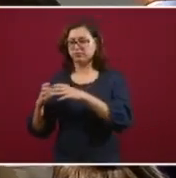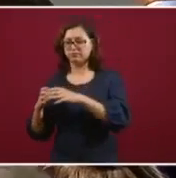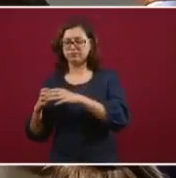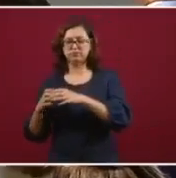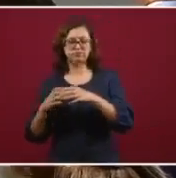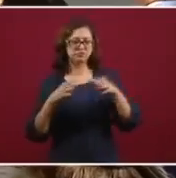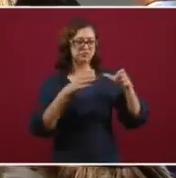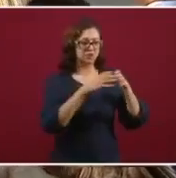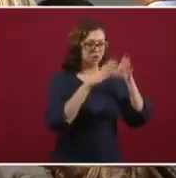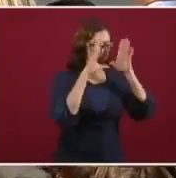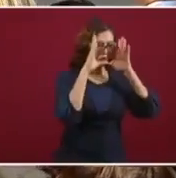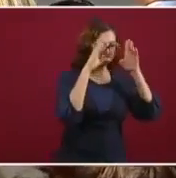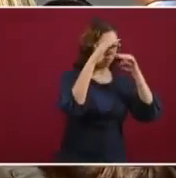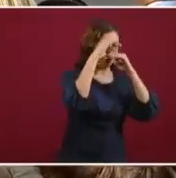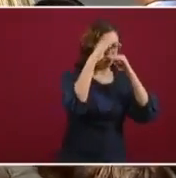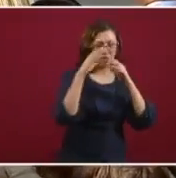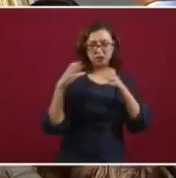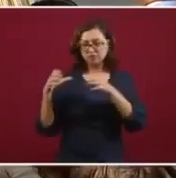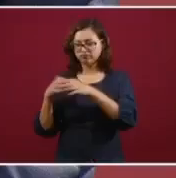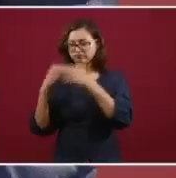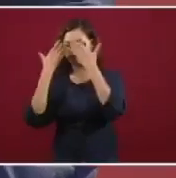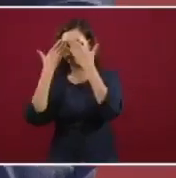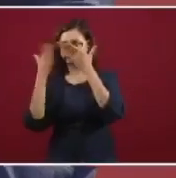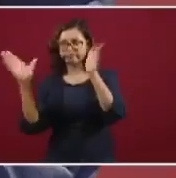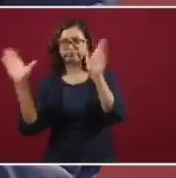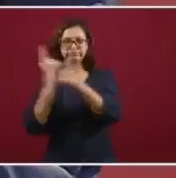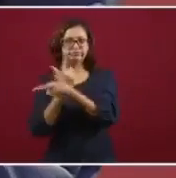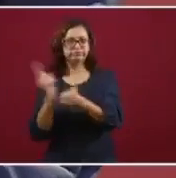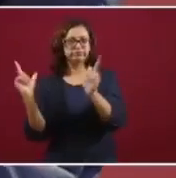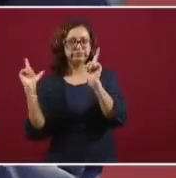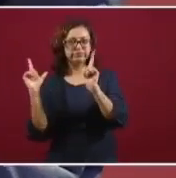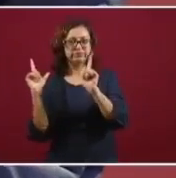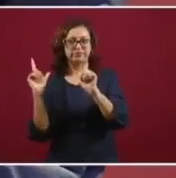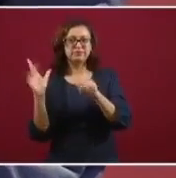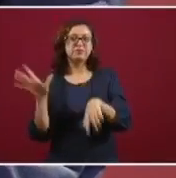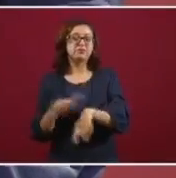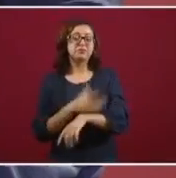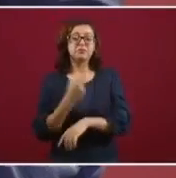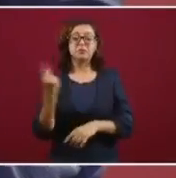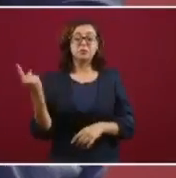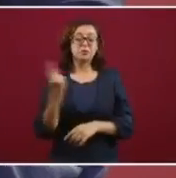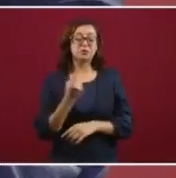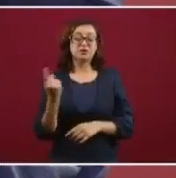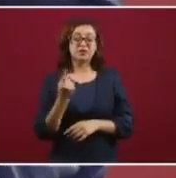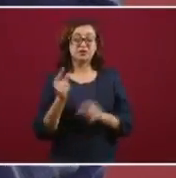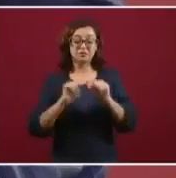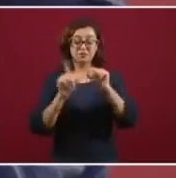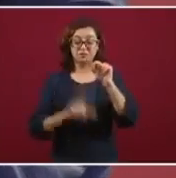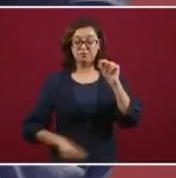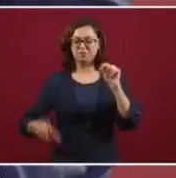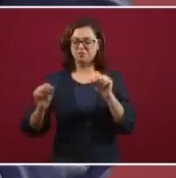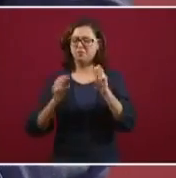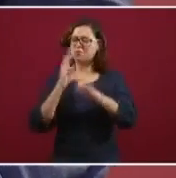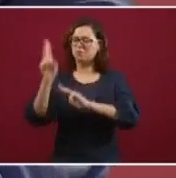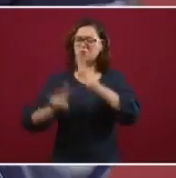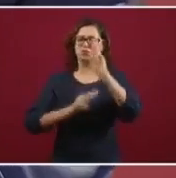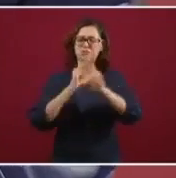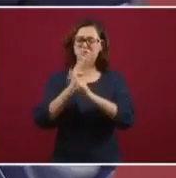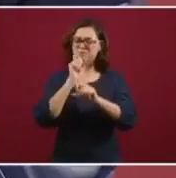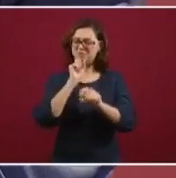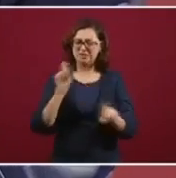liberales y conservadores, porque todo lo demás, en el caso de México y también en el